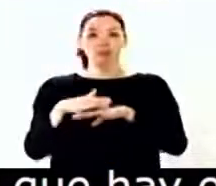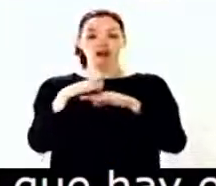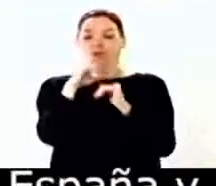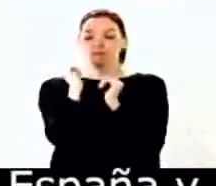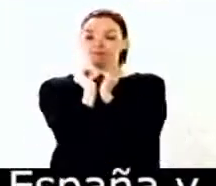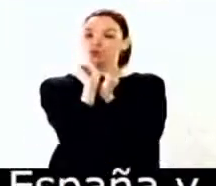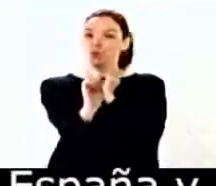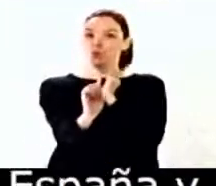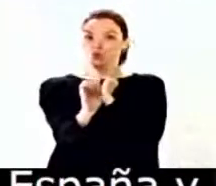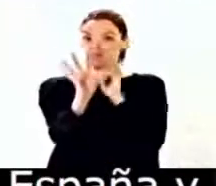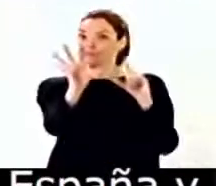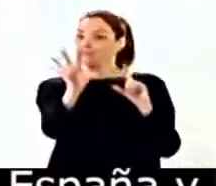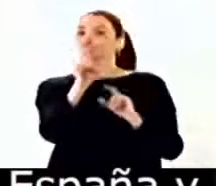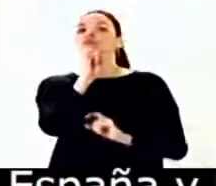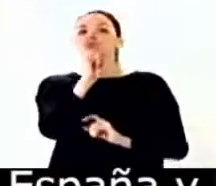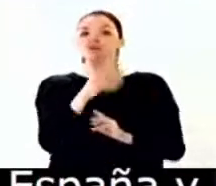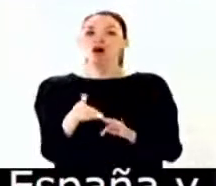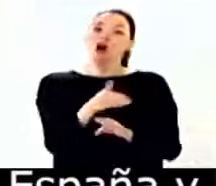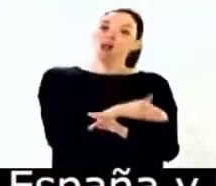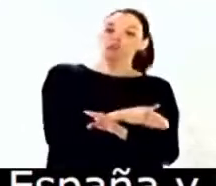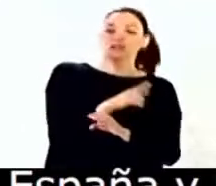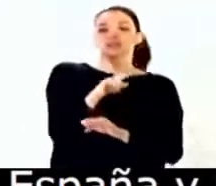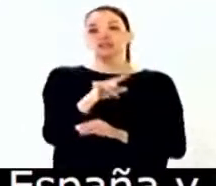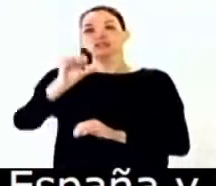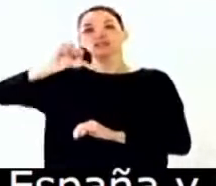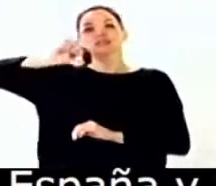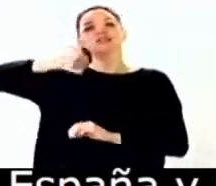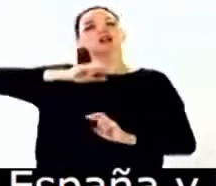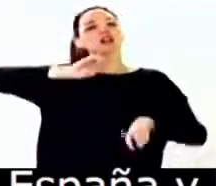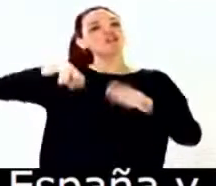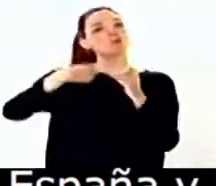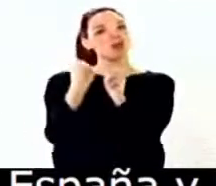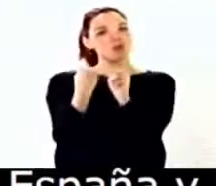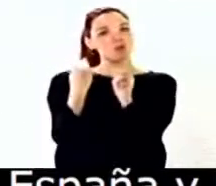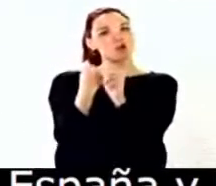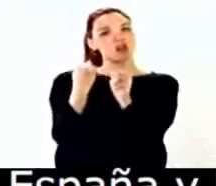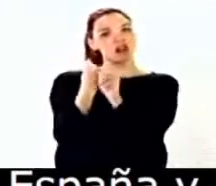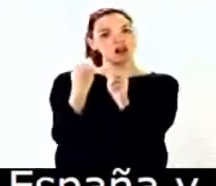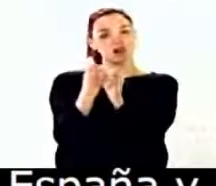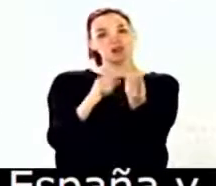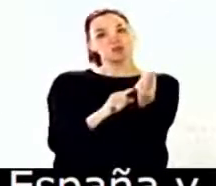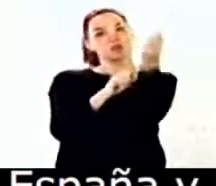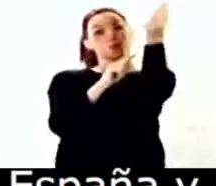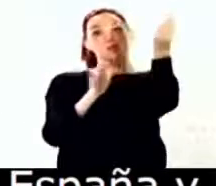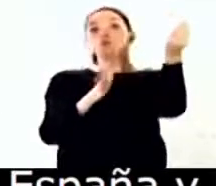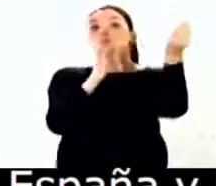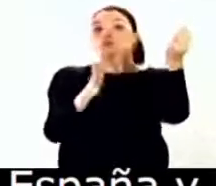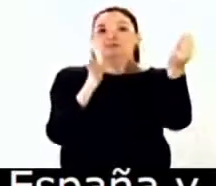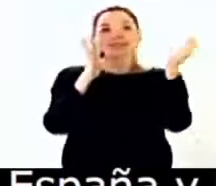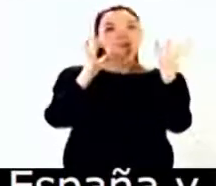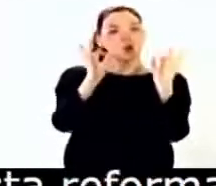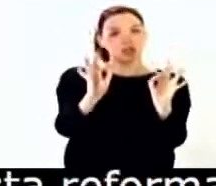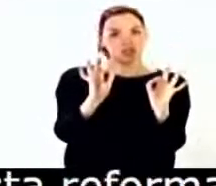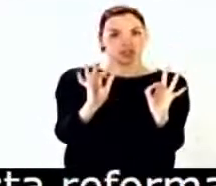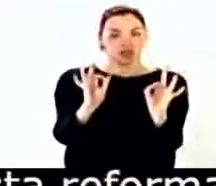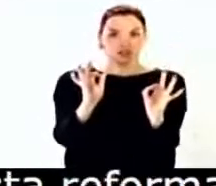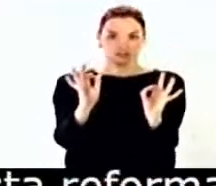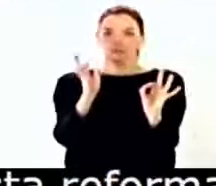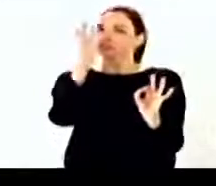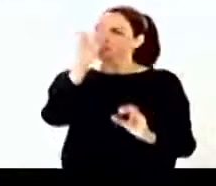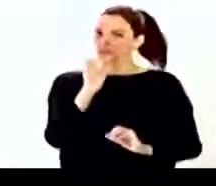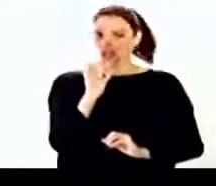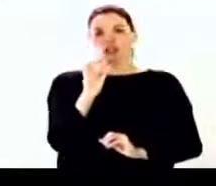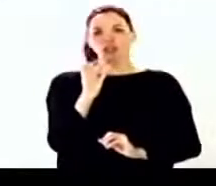es que aprueben esta reforma laboral. Por eso le pedimos coherencia, sensatez